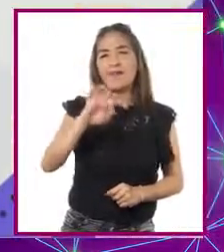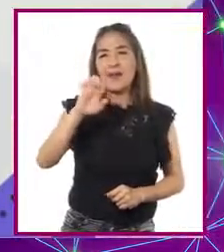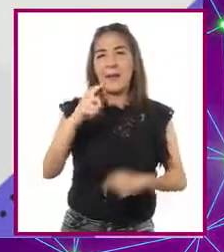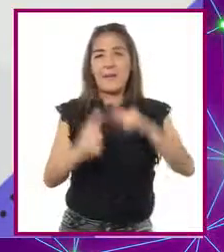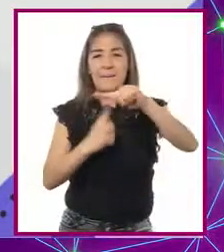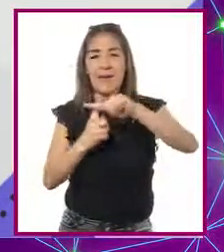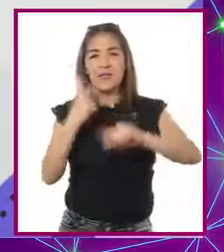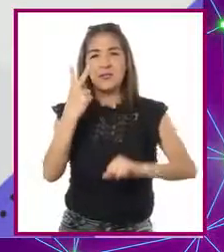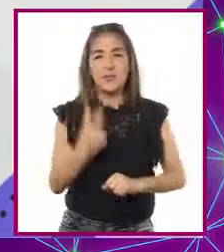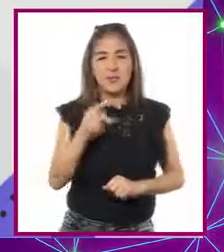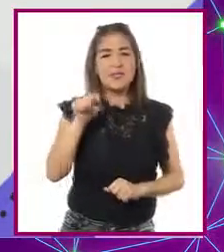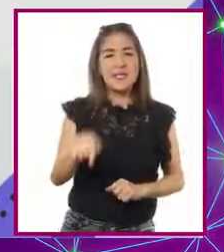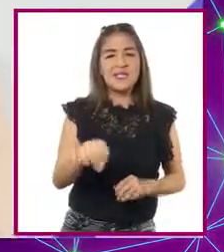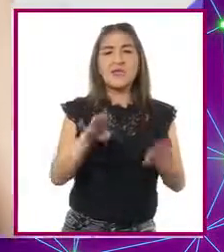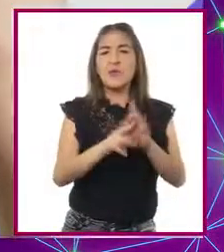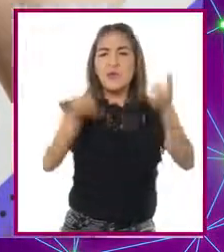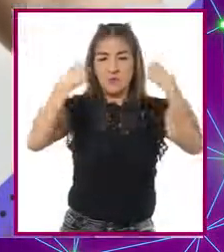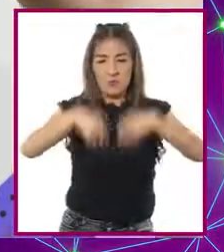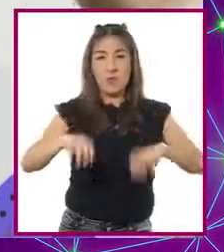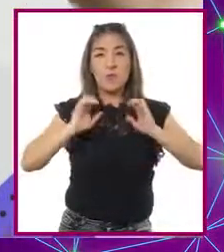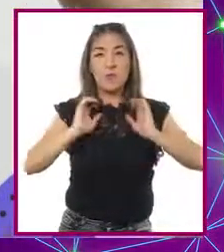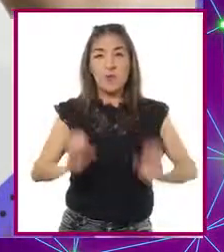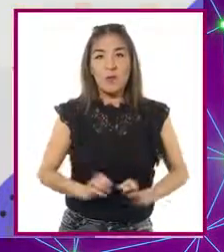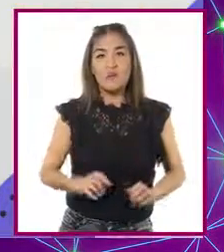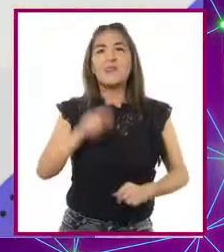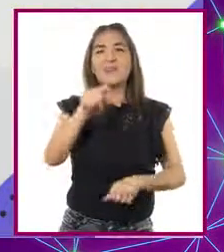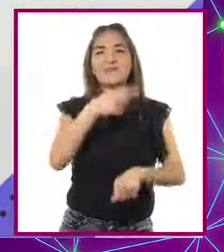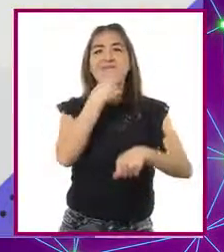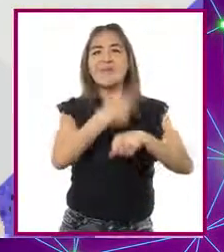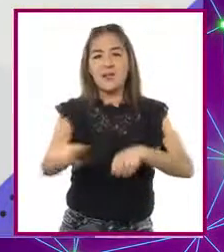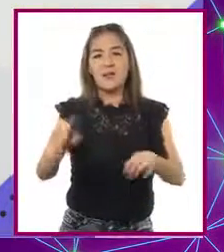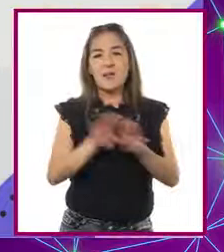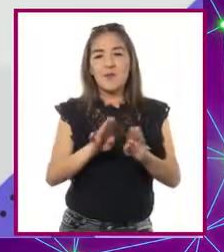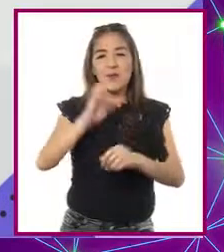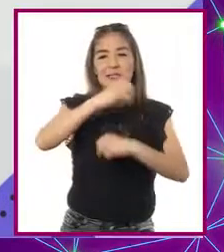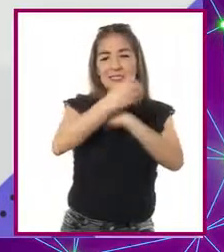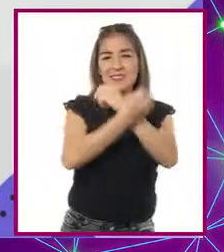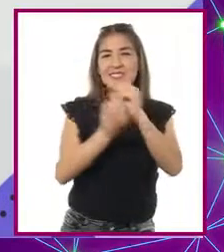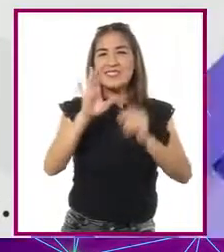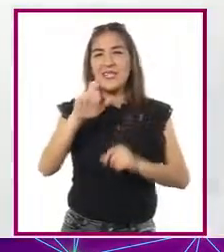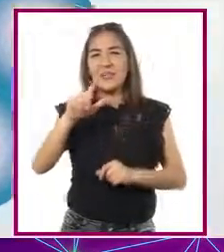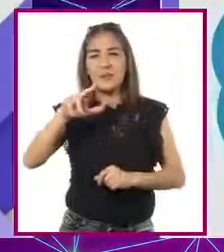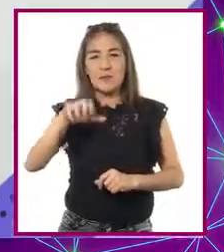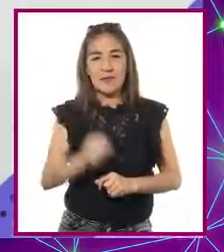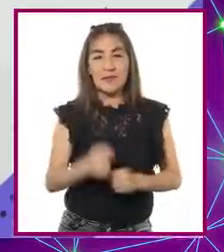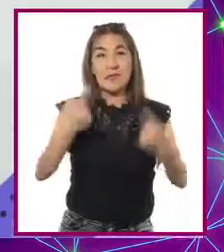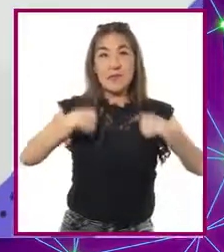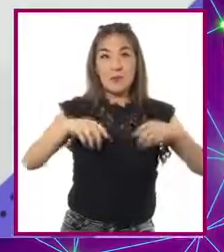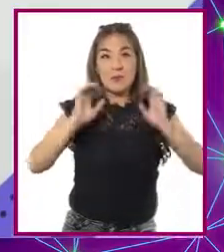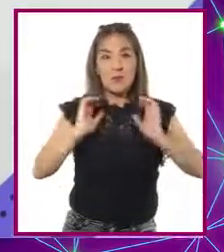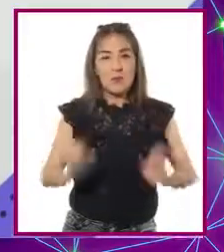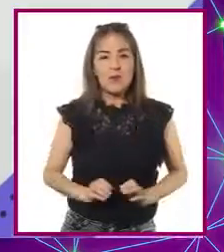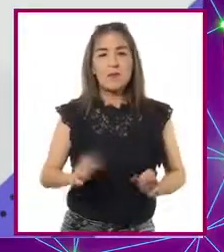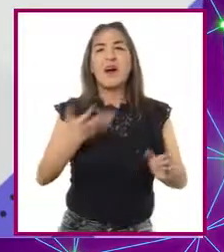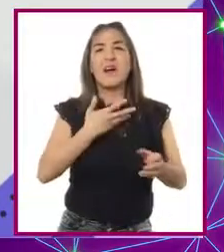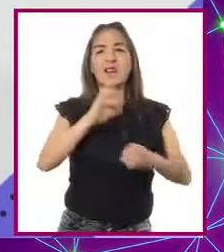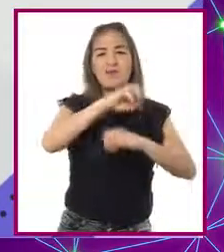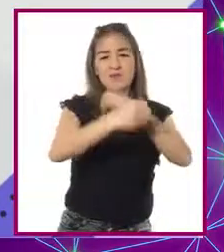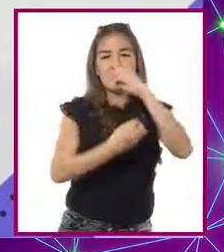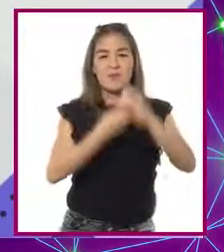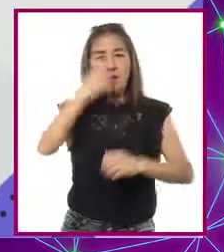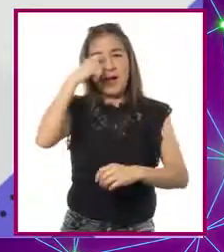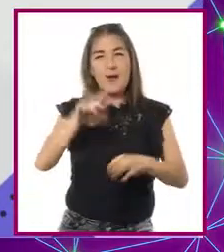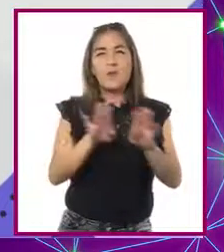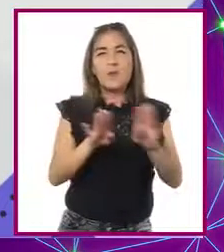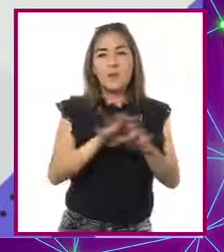iones ferrosos en el cuerpo pueden reaccionar dañando nuestras células. Nuestro cuerpo tiene algunas moléculas antioxidantes